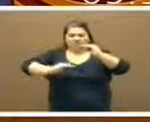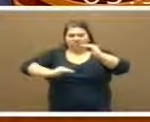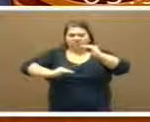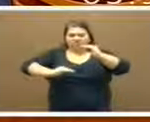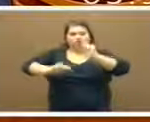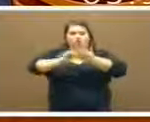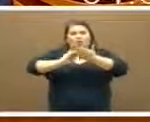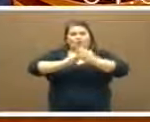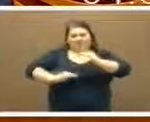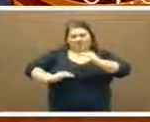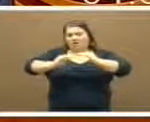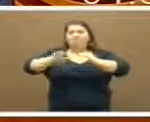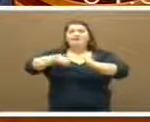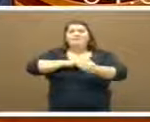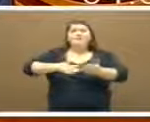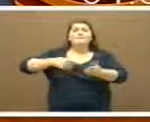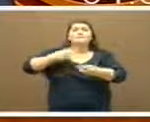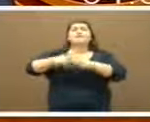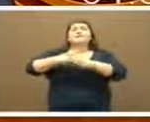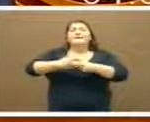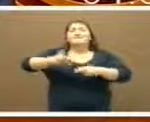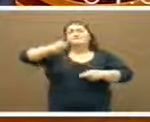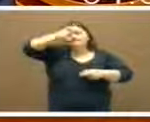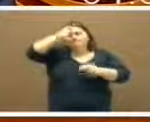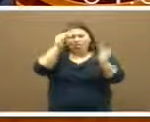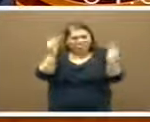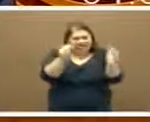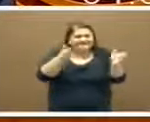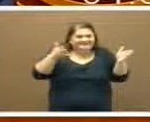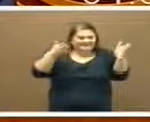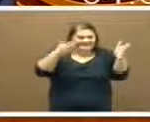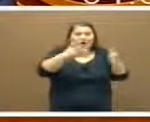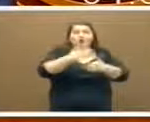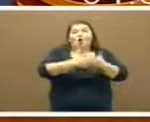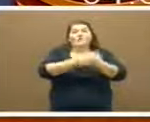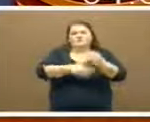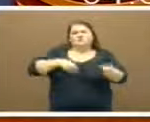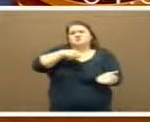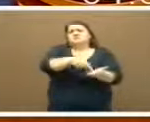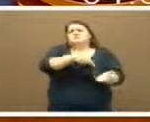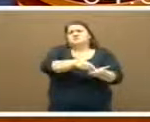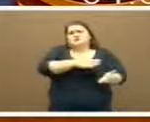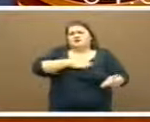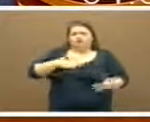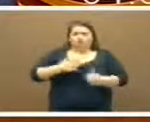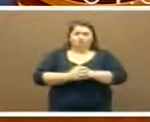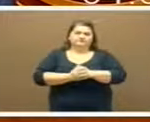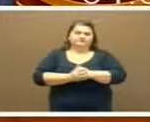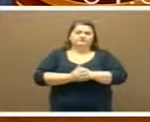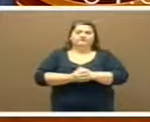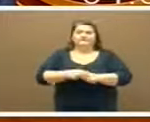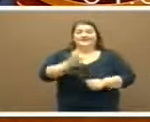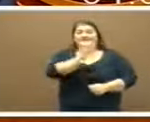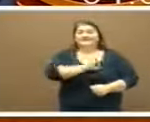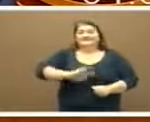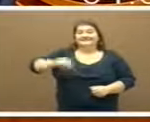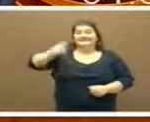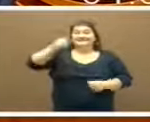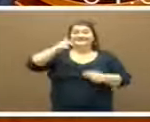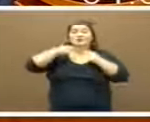pretenden denunciar las políticas municipalistas que lleva a cabo este Gobierno. Señores diputados,